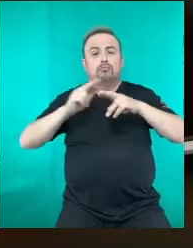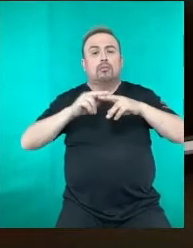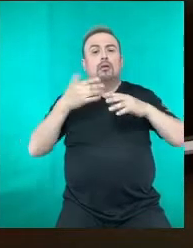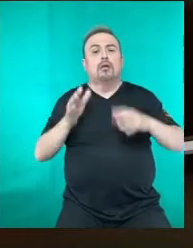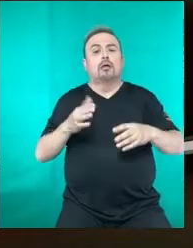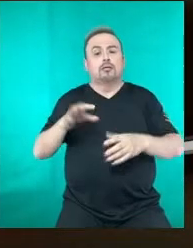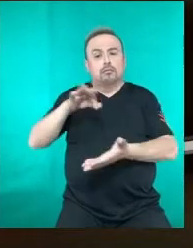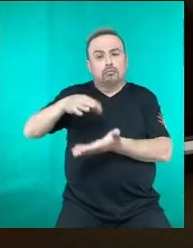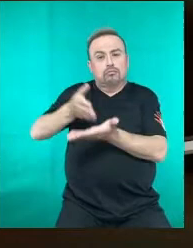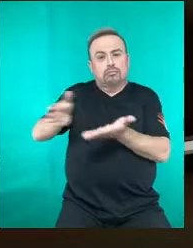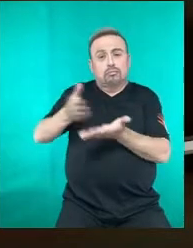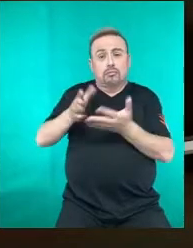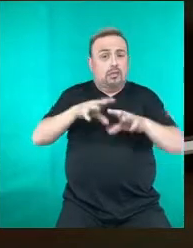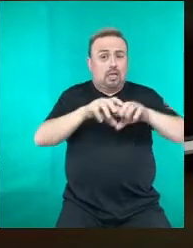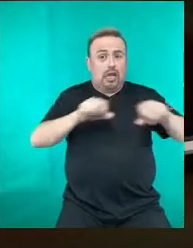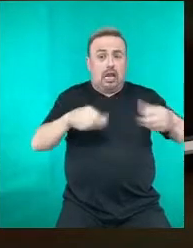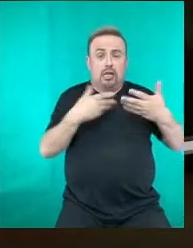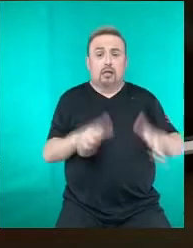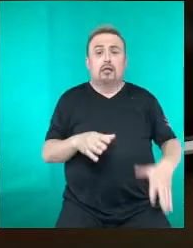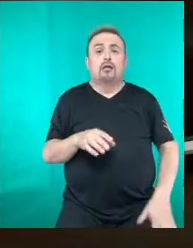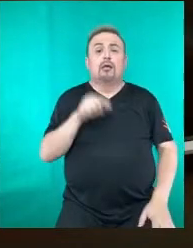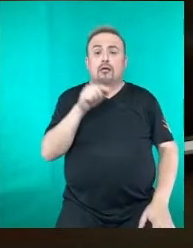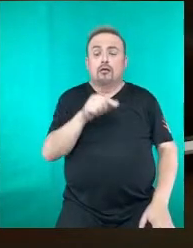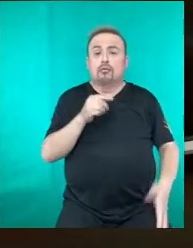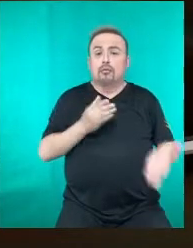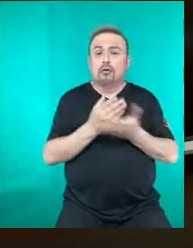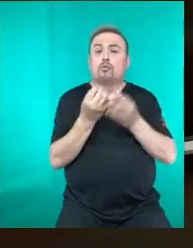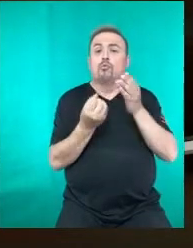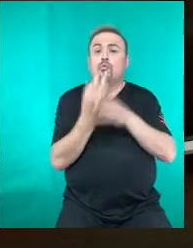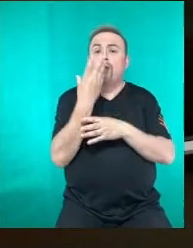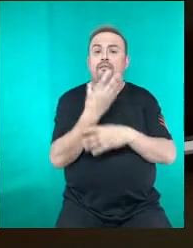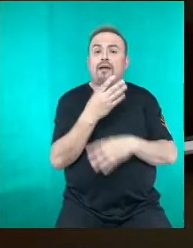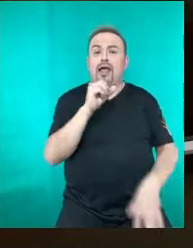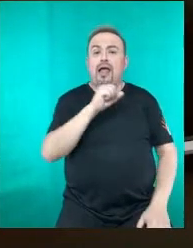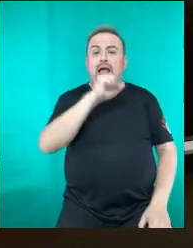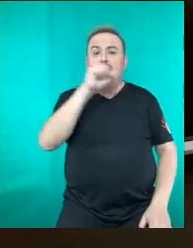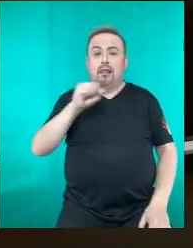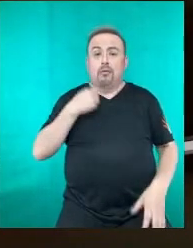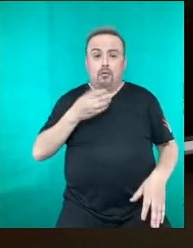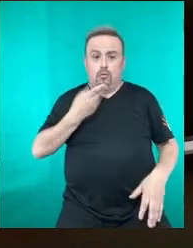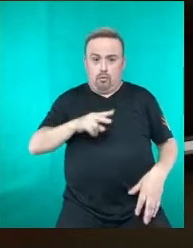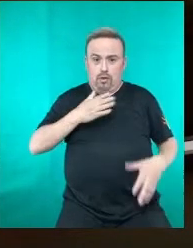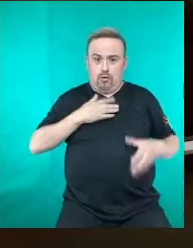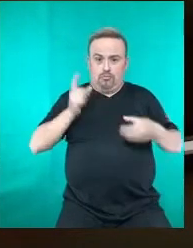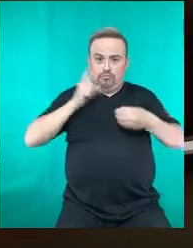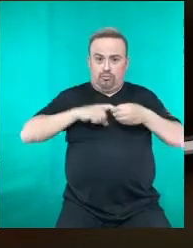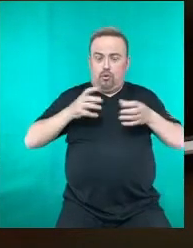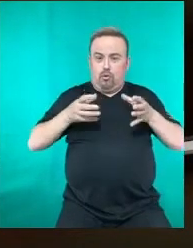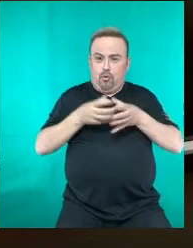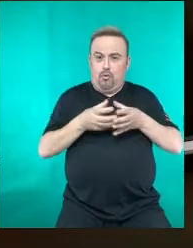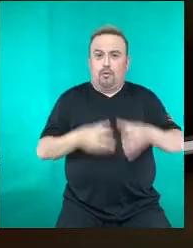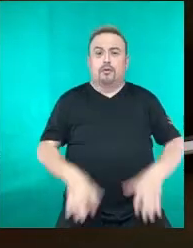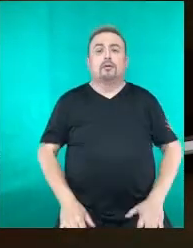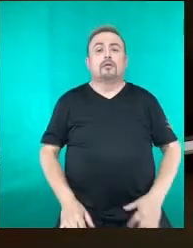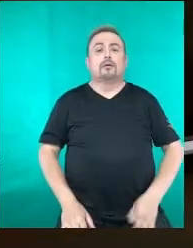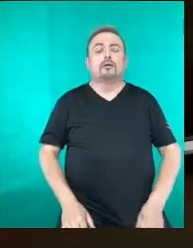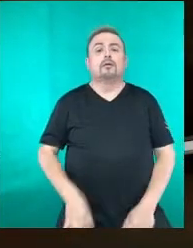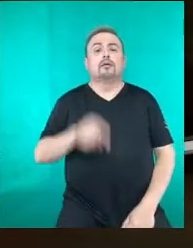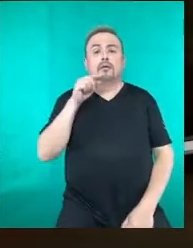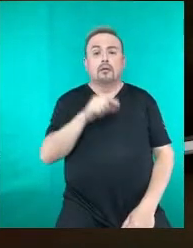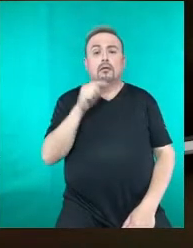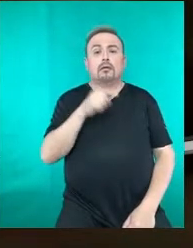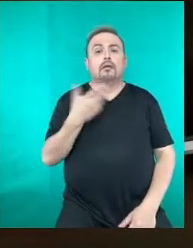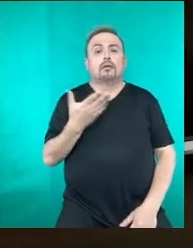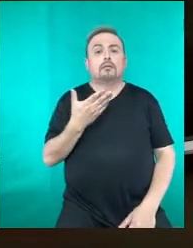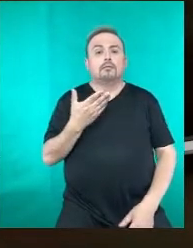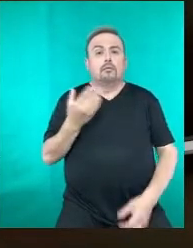Aguamar que ahora está lista, ya que la va a poner Nueva Atacama, que es una de las empresas de nuestro grupo, y con ello va a haber un backup.